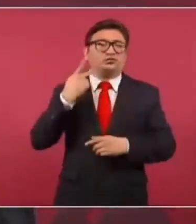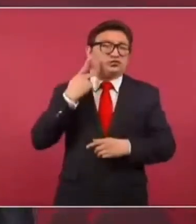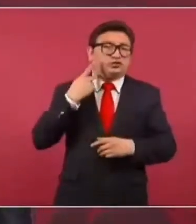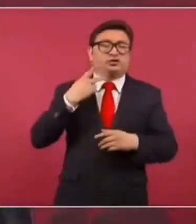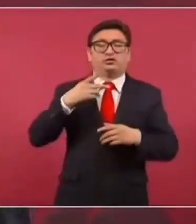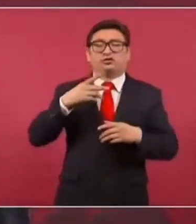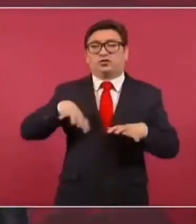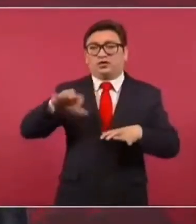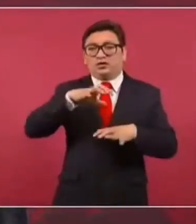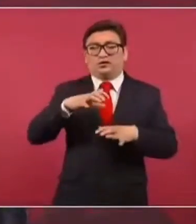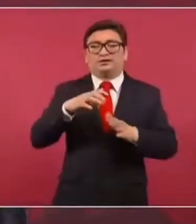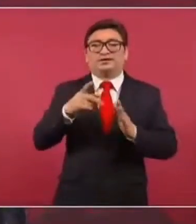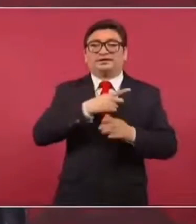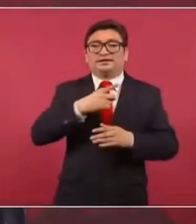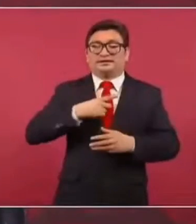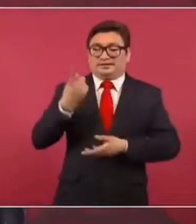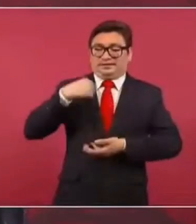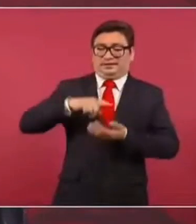ético.